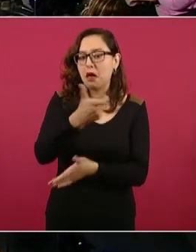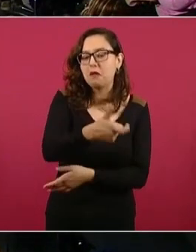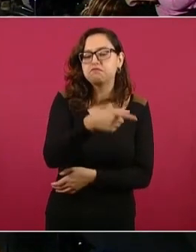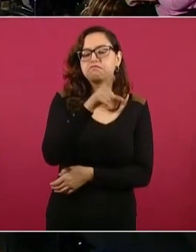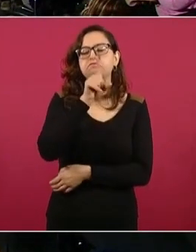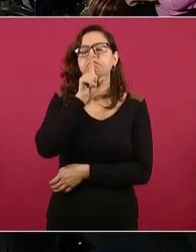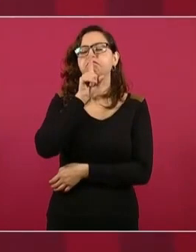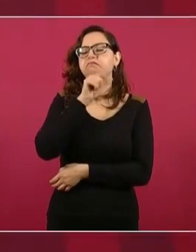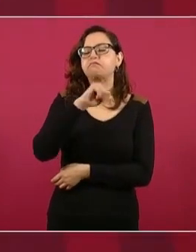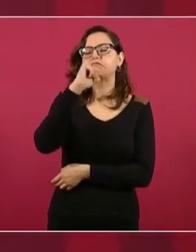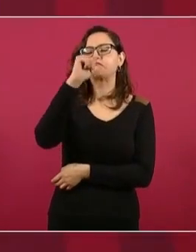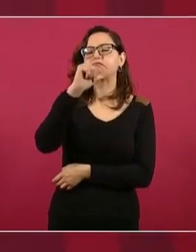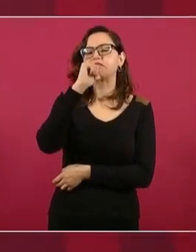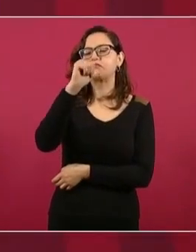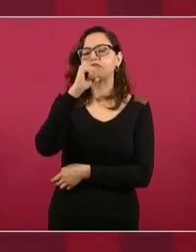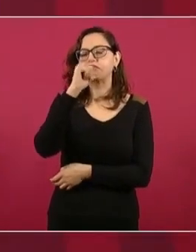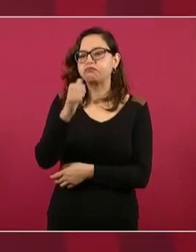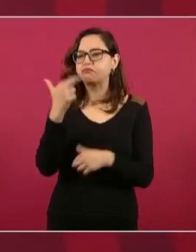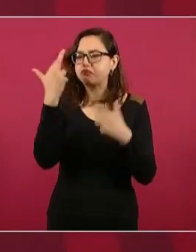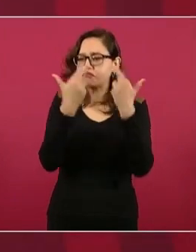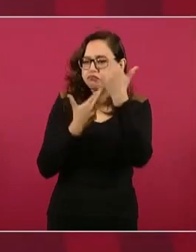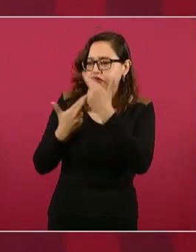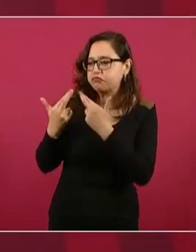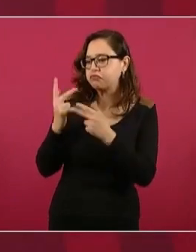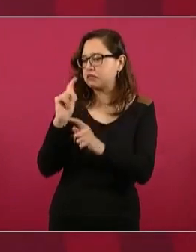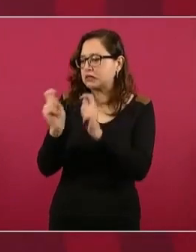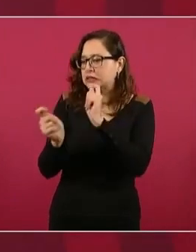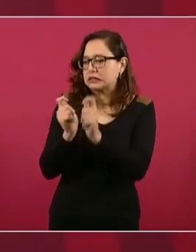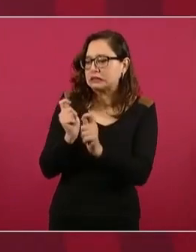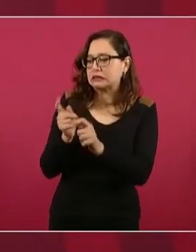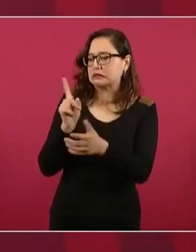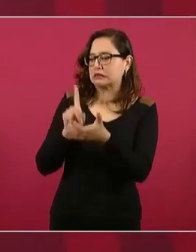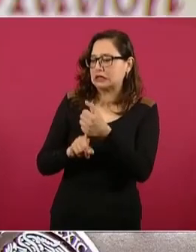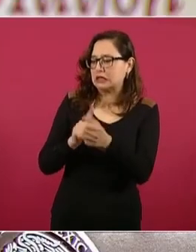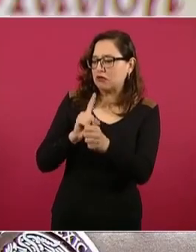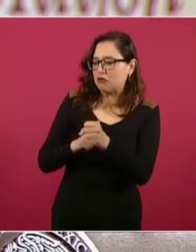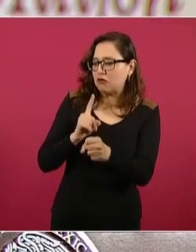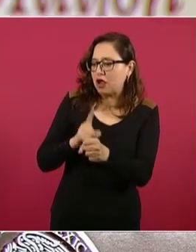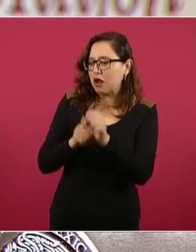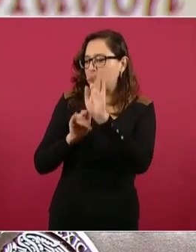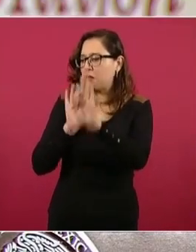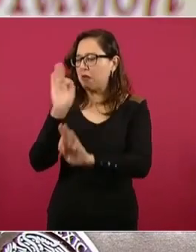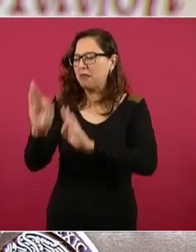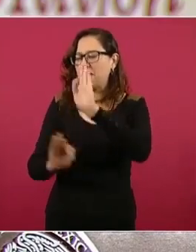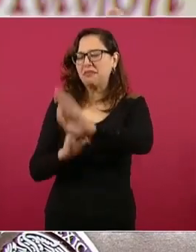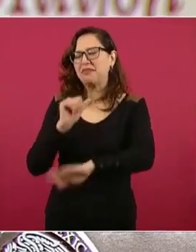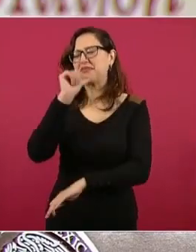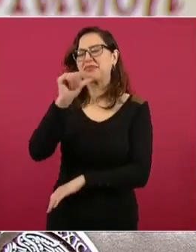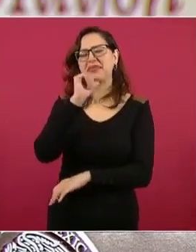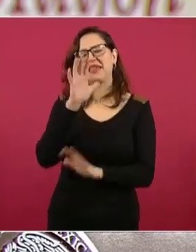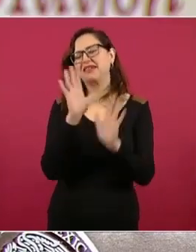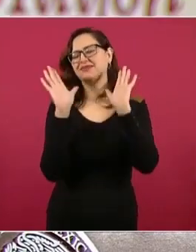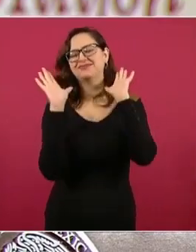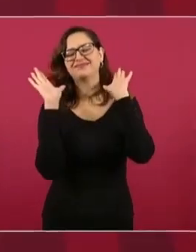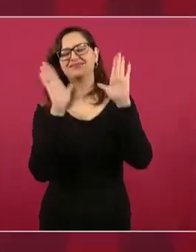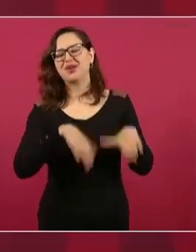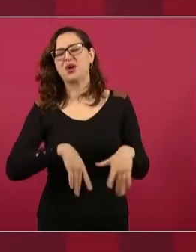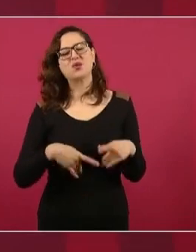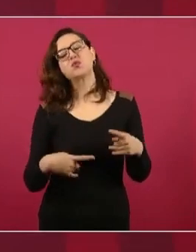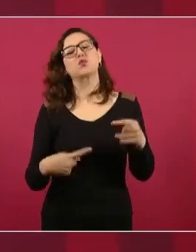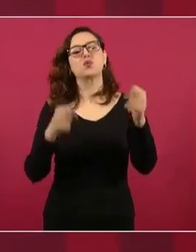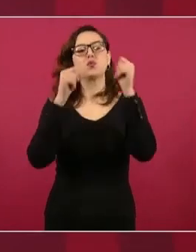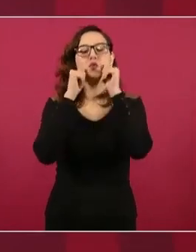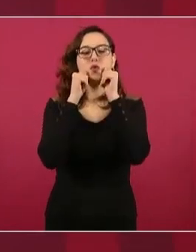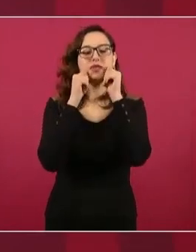médico, la deliberación diagnóstica, el razonamiento, la exploración del paciente. Para estas cadenas de farmacias lo importante